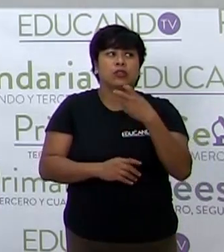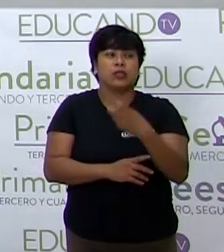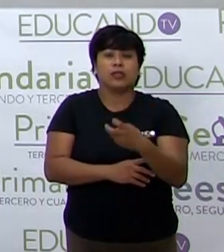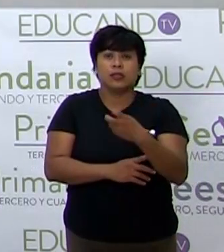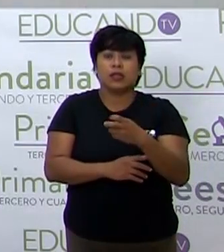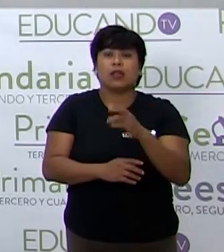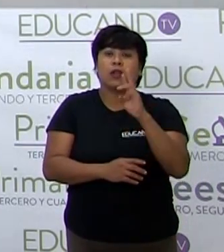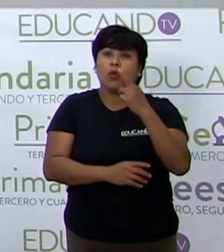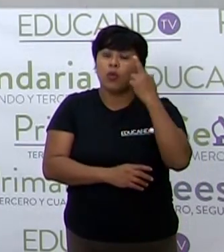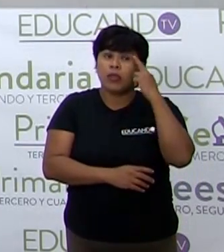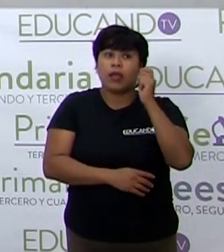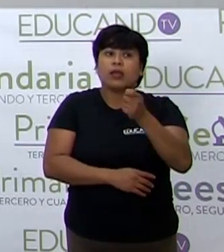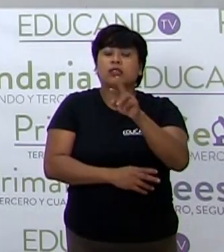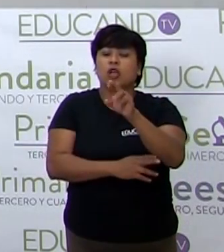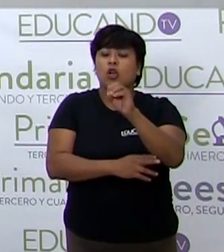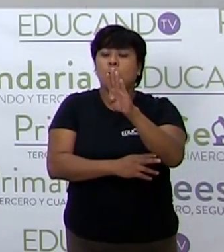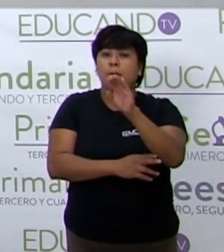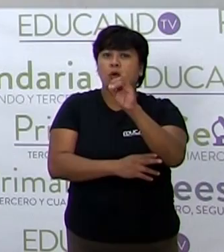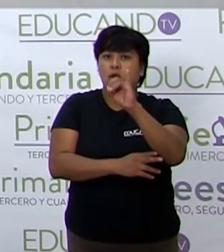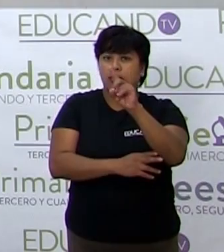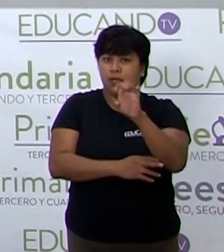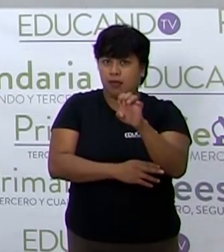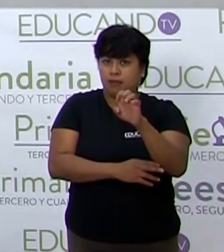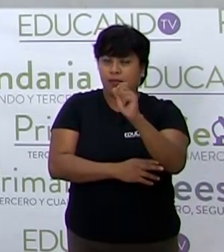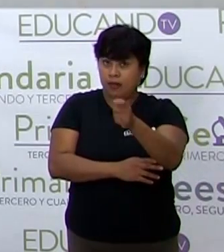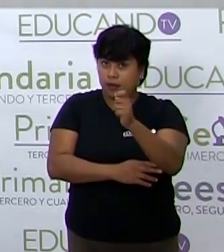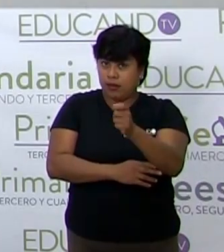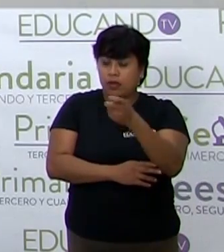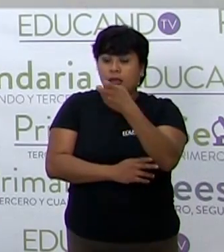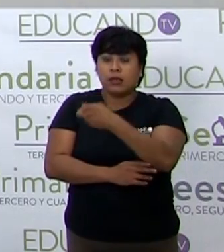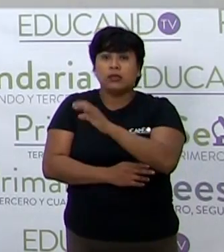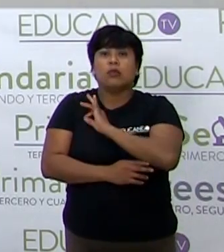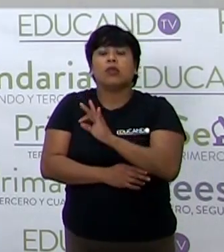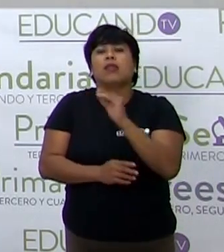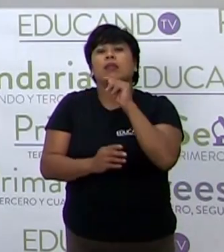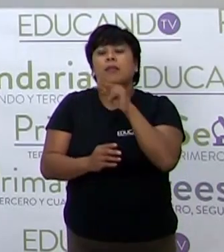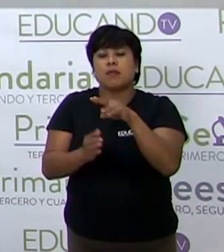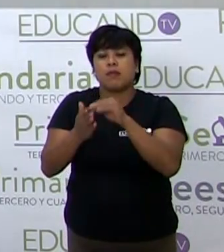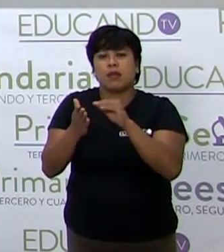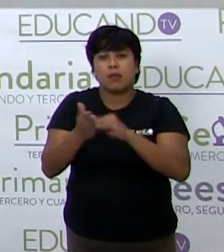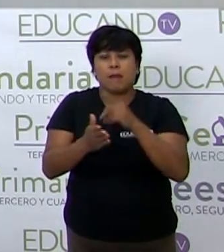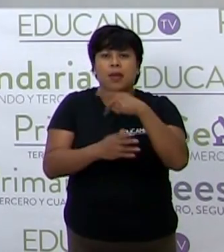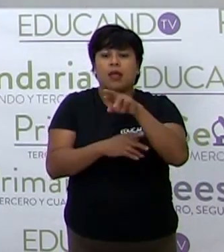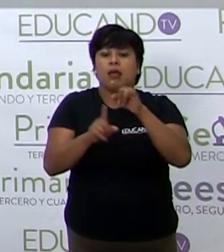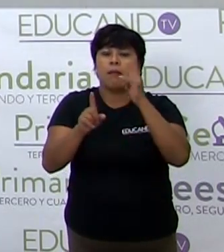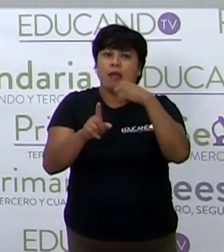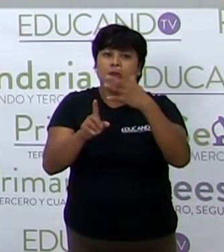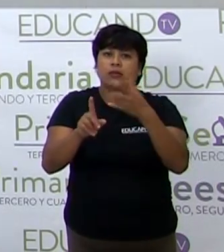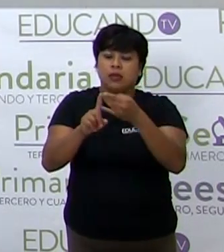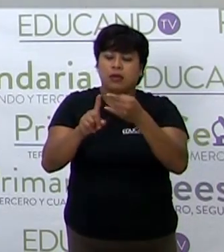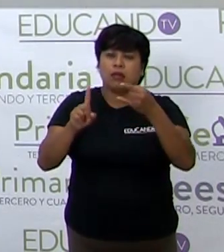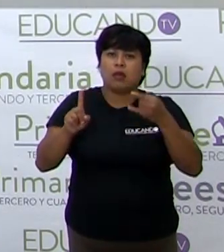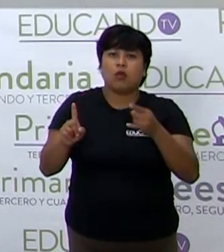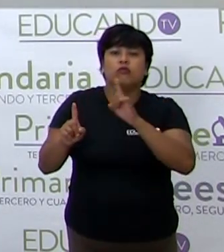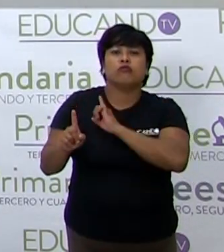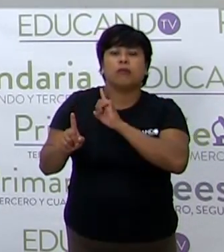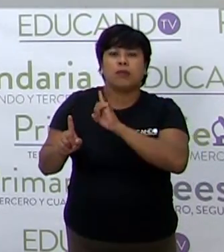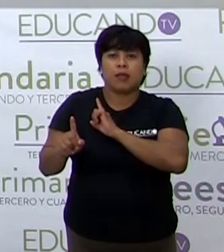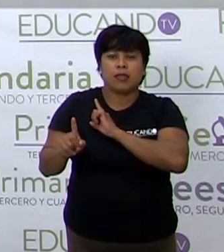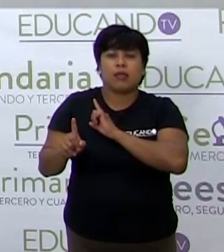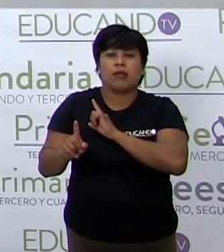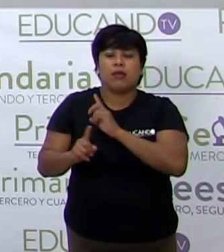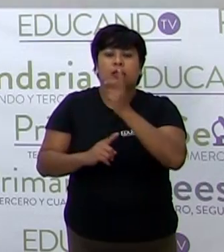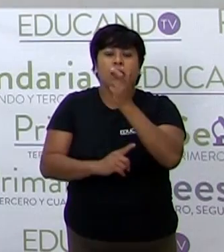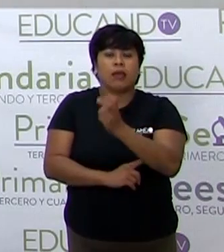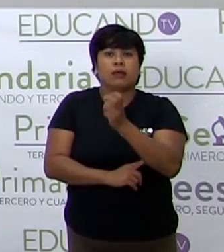esta figura recuerda que es un romboide y que se aplica la misma fórmula para un rectángulo. Simplemente con